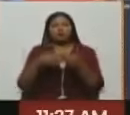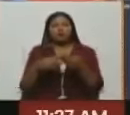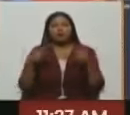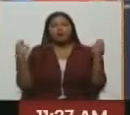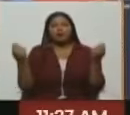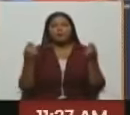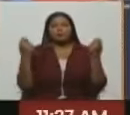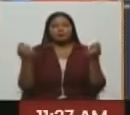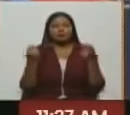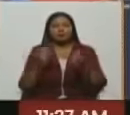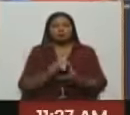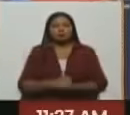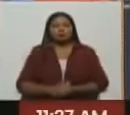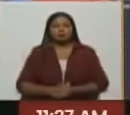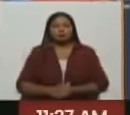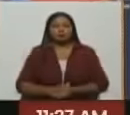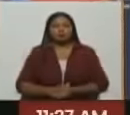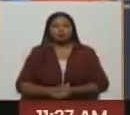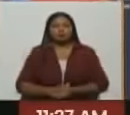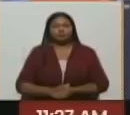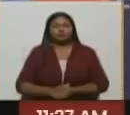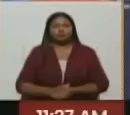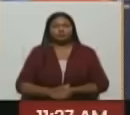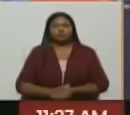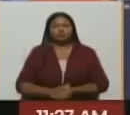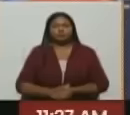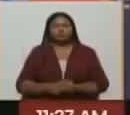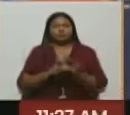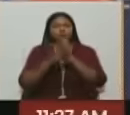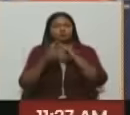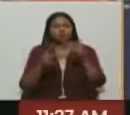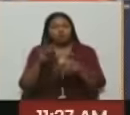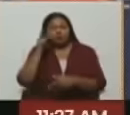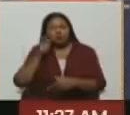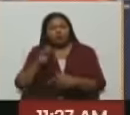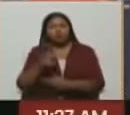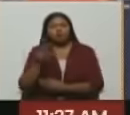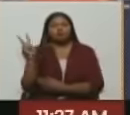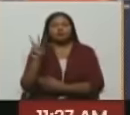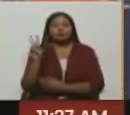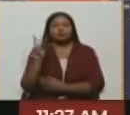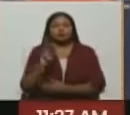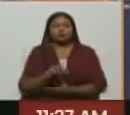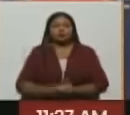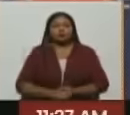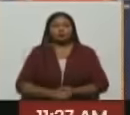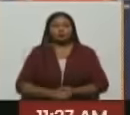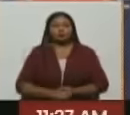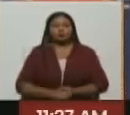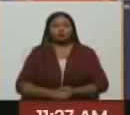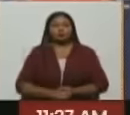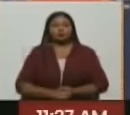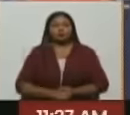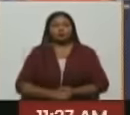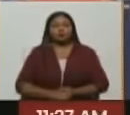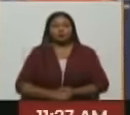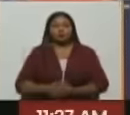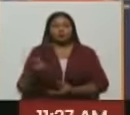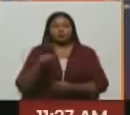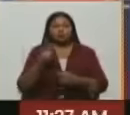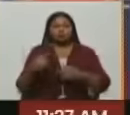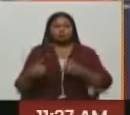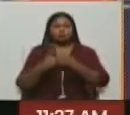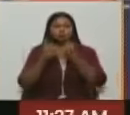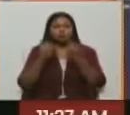campaña de destrucción contra el pueblo de Venezuela y buscando de entorpecer